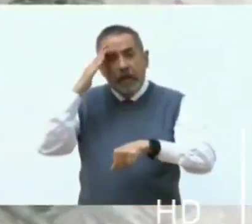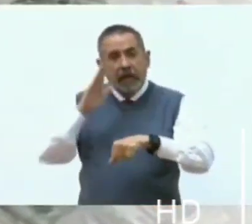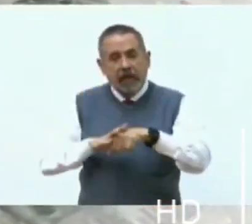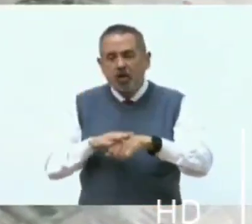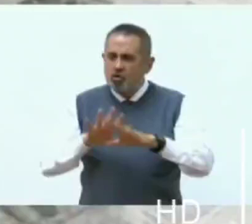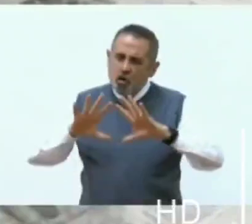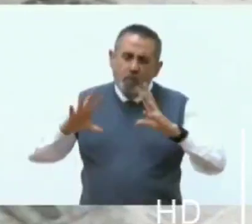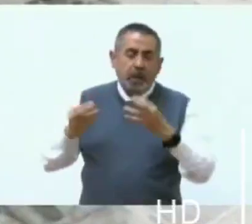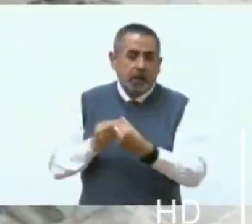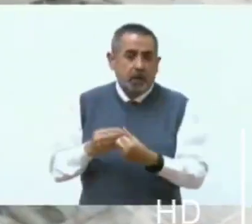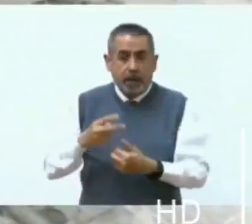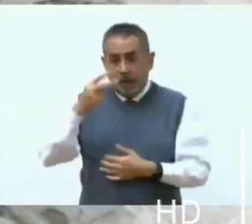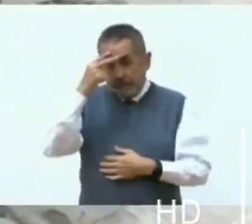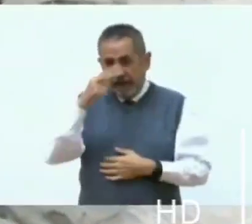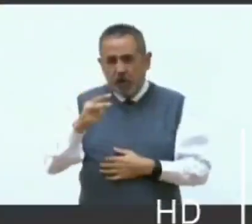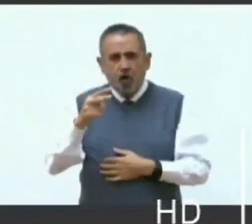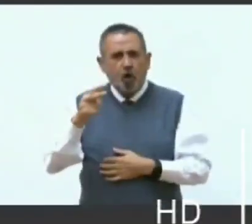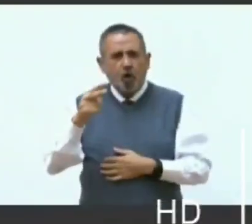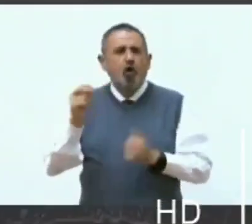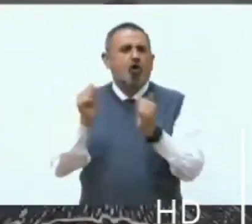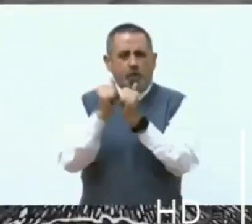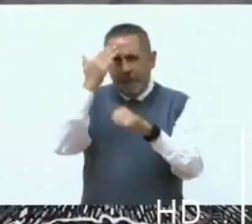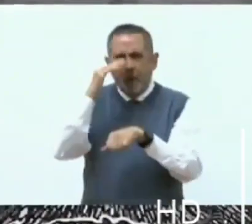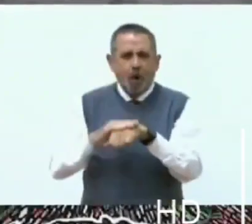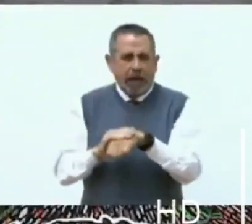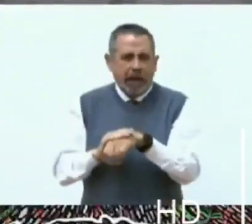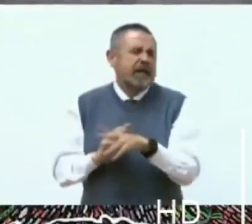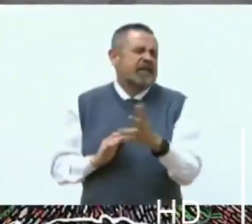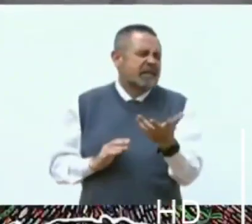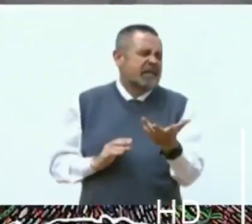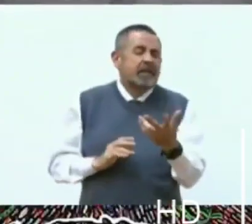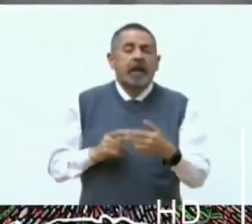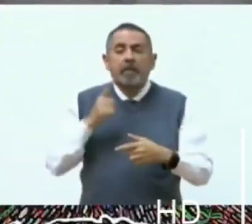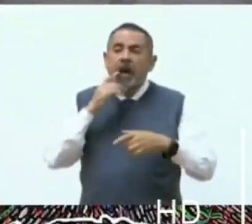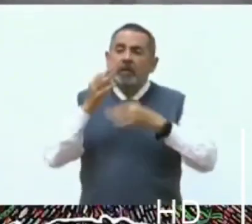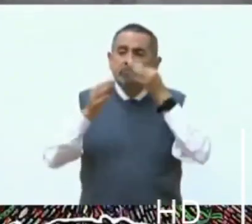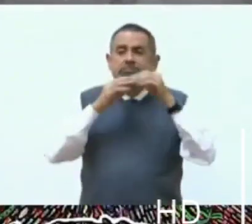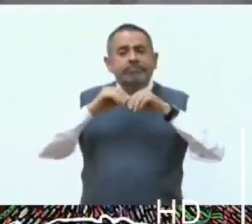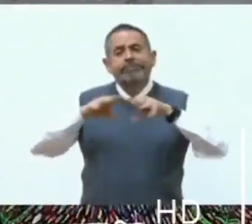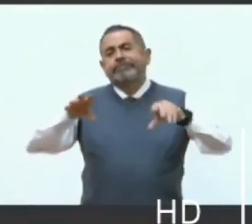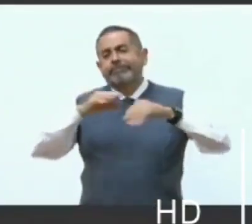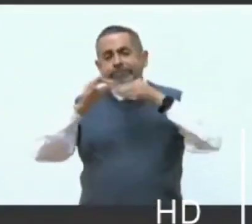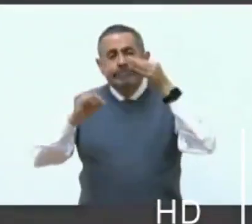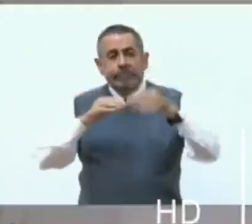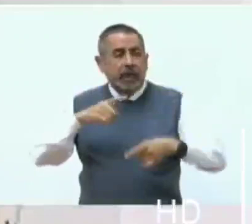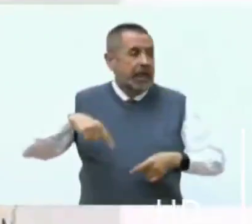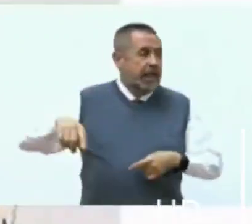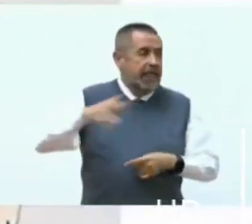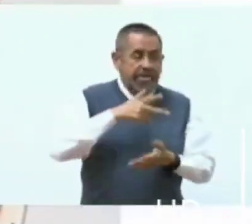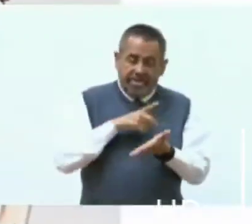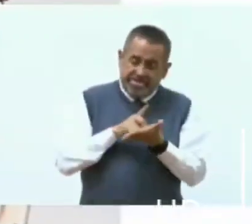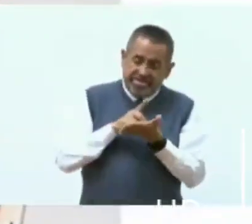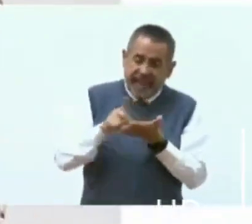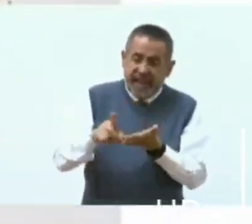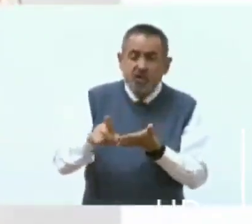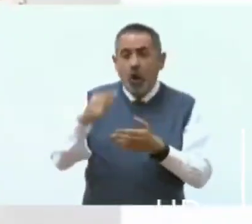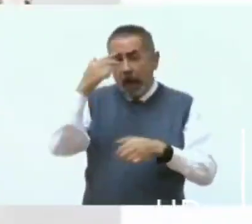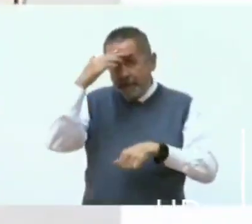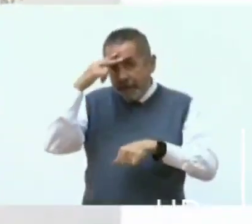Memórica, México Haz Memoria, para difundir y promover el derecho a la memoria nacional,